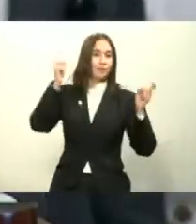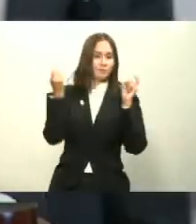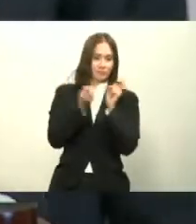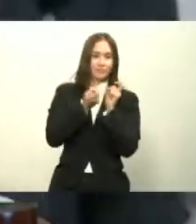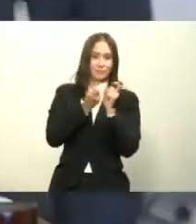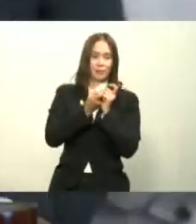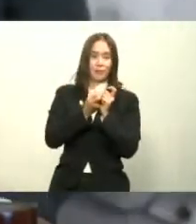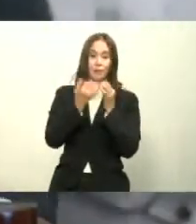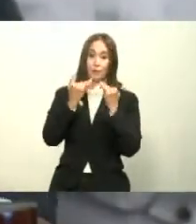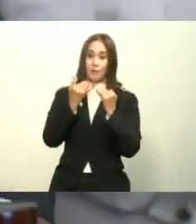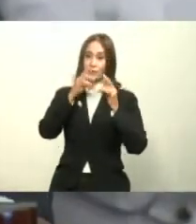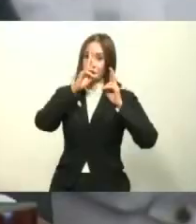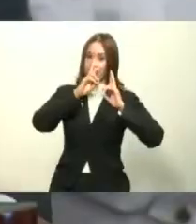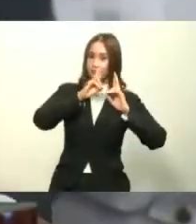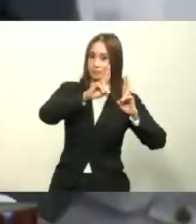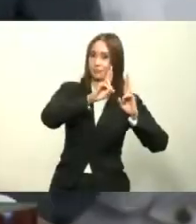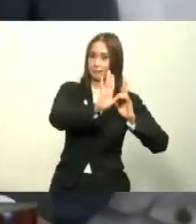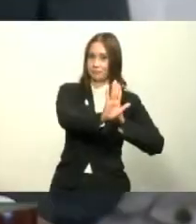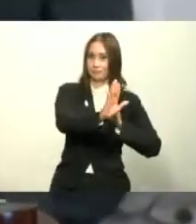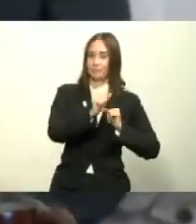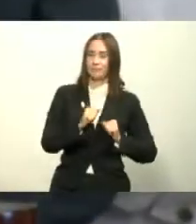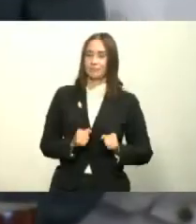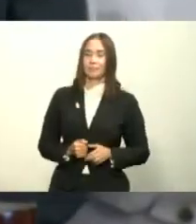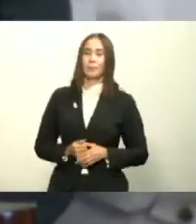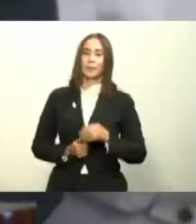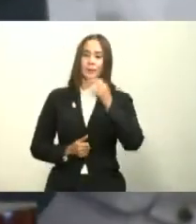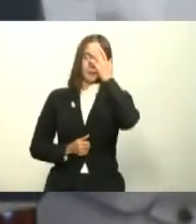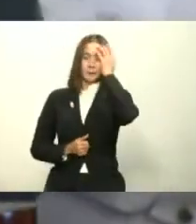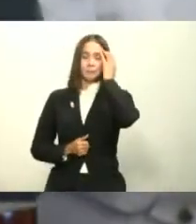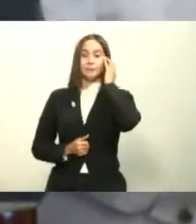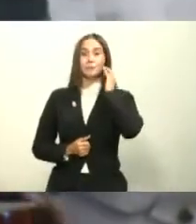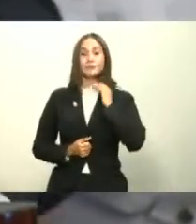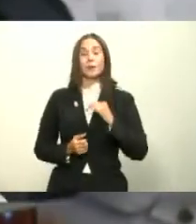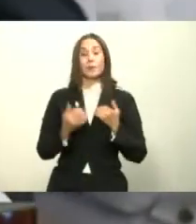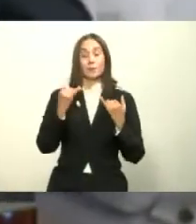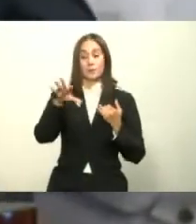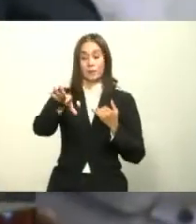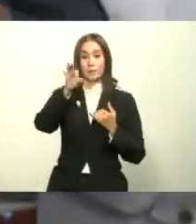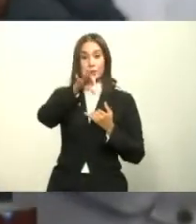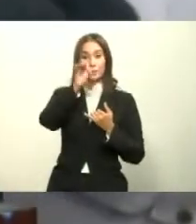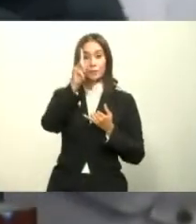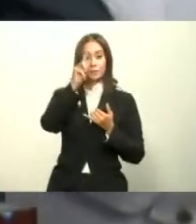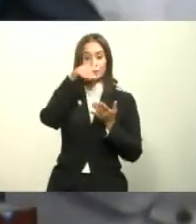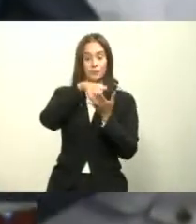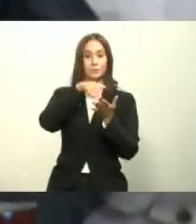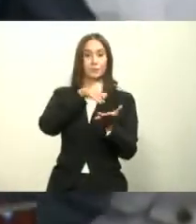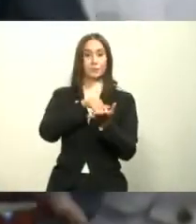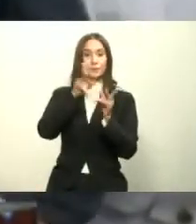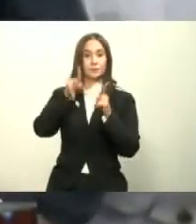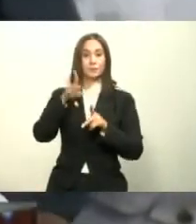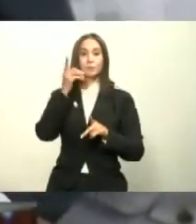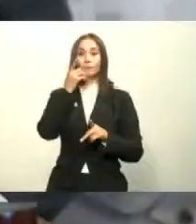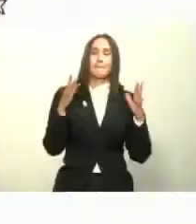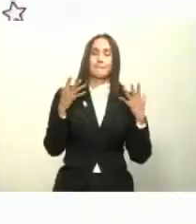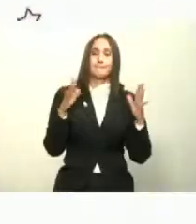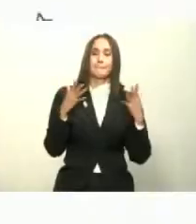163.800, por lo que faltarían 22.400 bonos especiales de los que se desconoce su